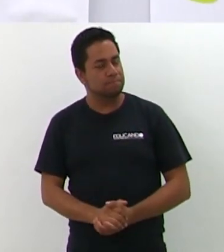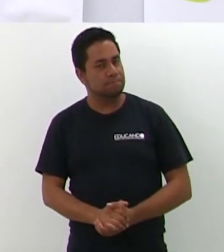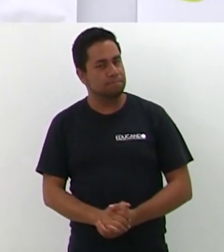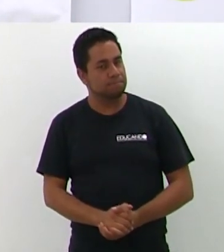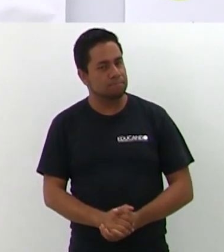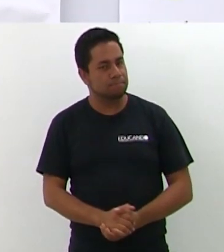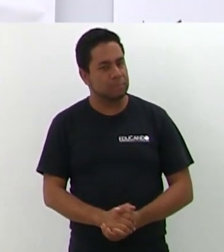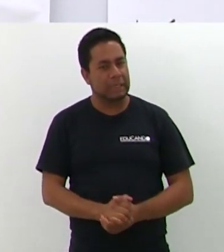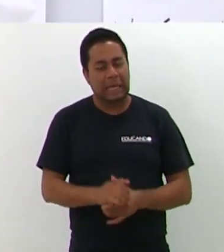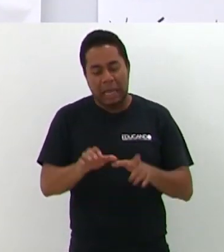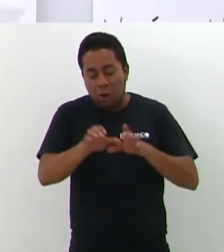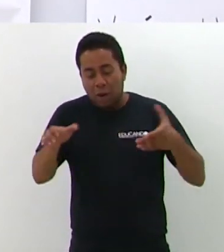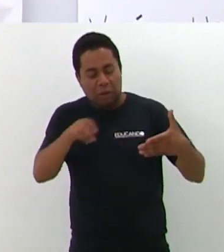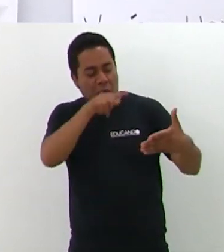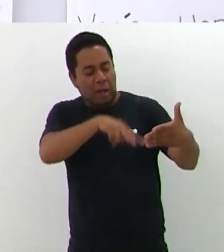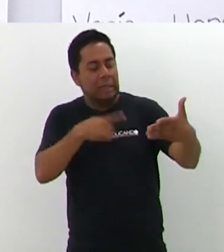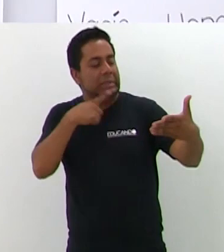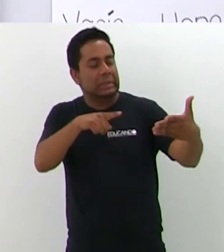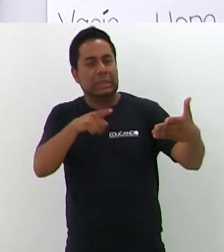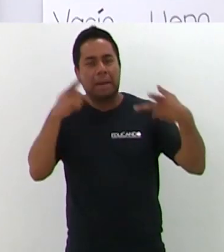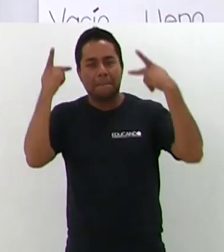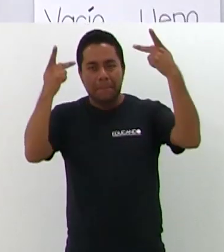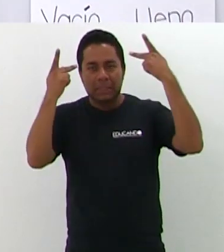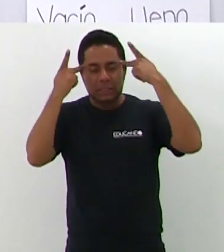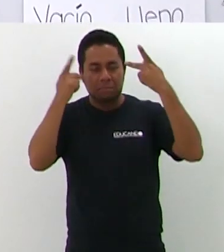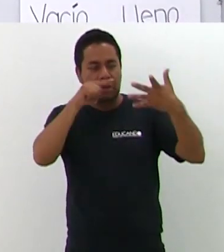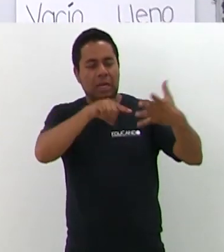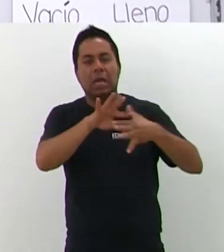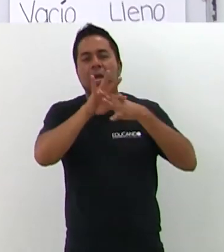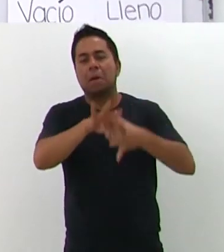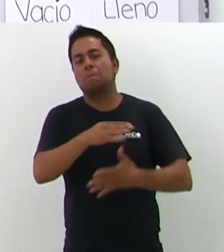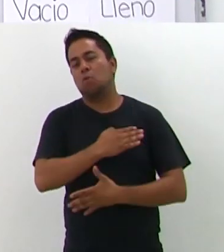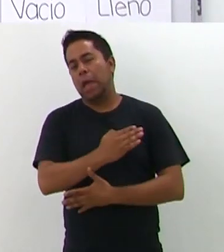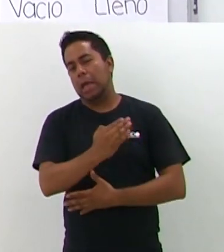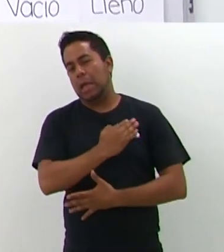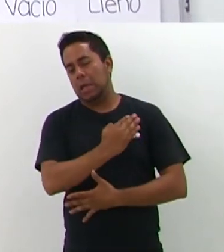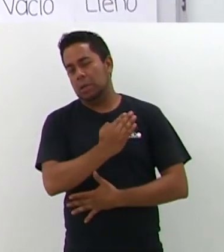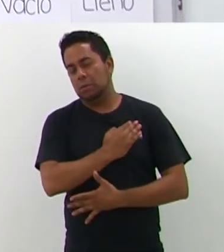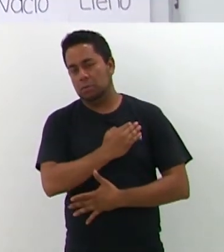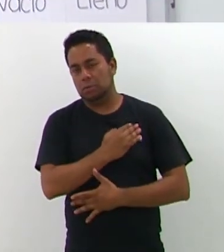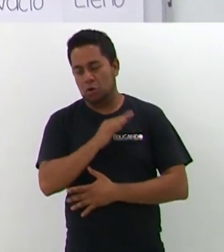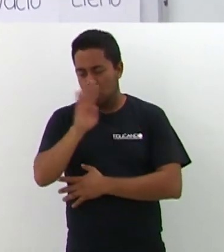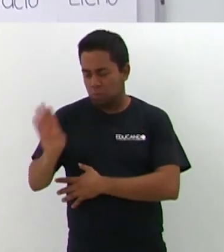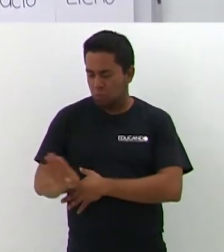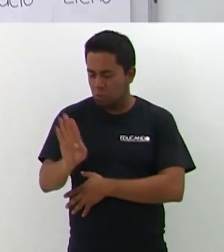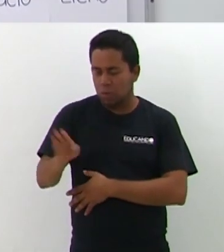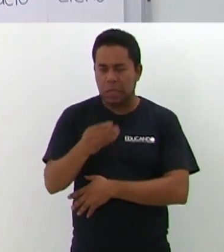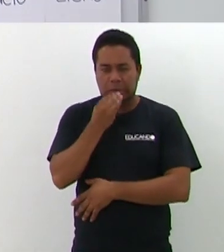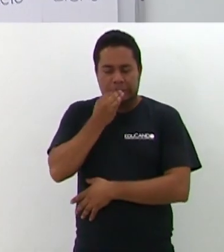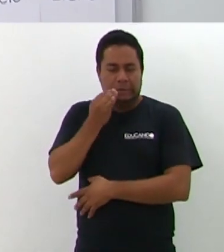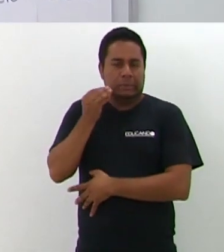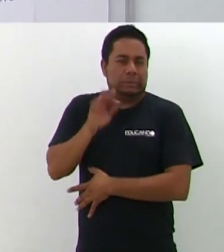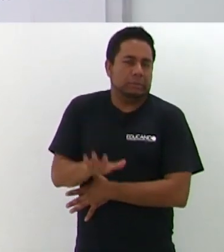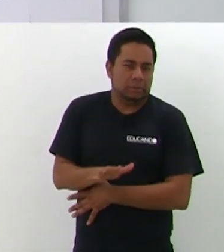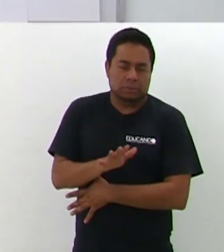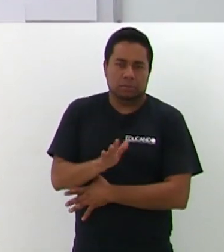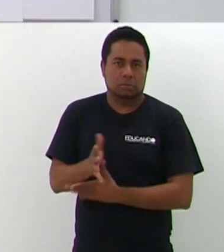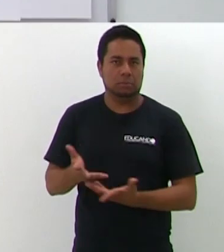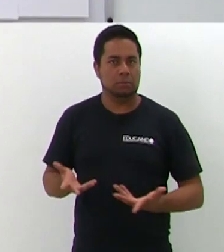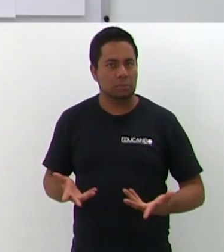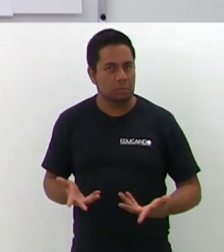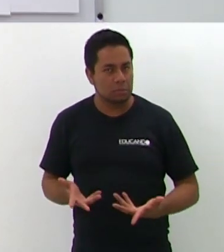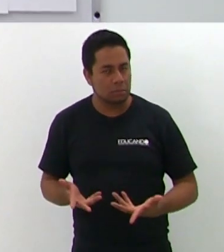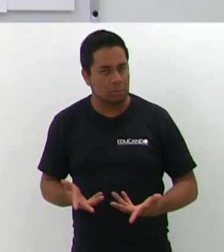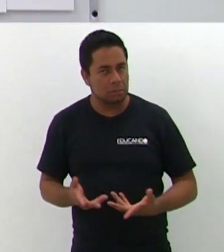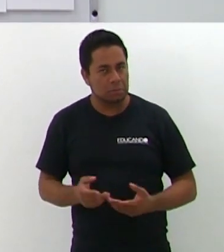que casi en todos los cuentos dice que hay un príncipe bueno, una bruja hermosa,